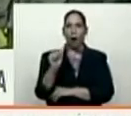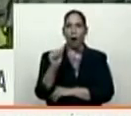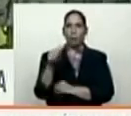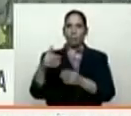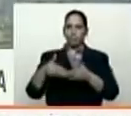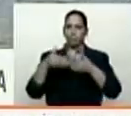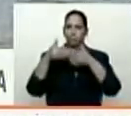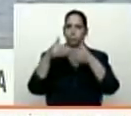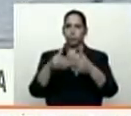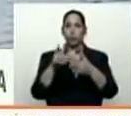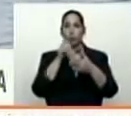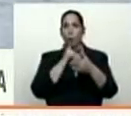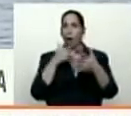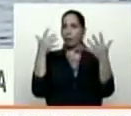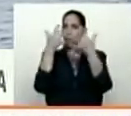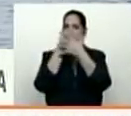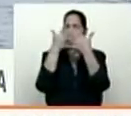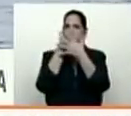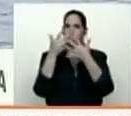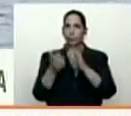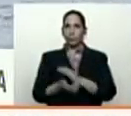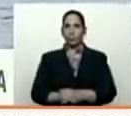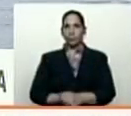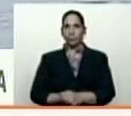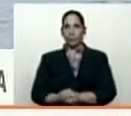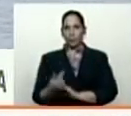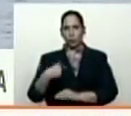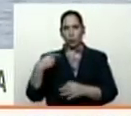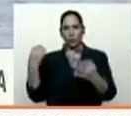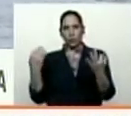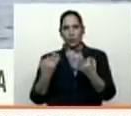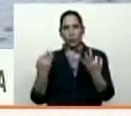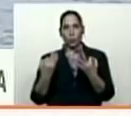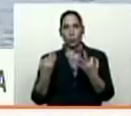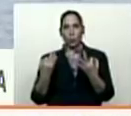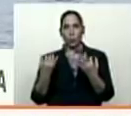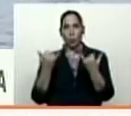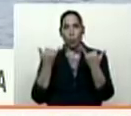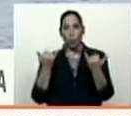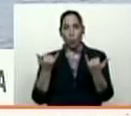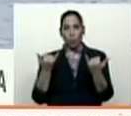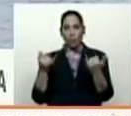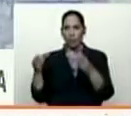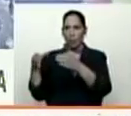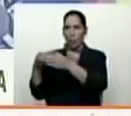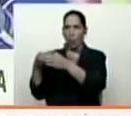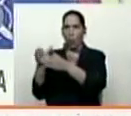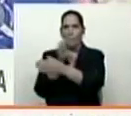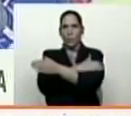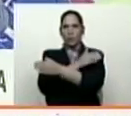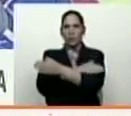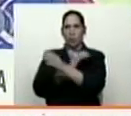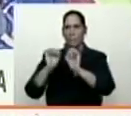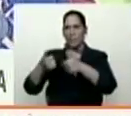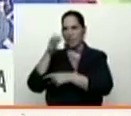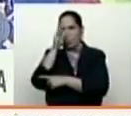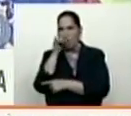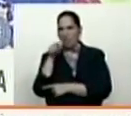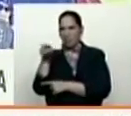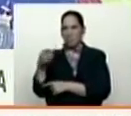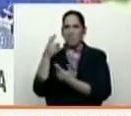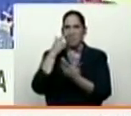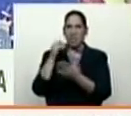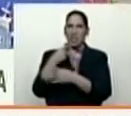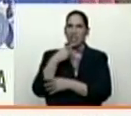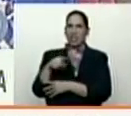No tengo en verdad ninguna duda. Yo estoy seguro que ahorita la burguesía comienza a burlarse. Ay, mira, está siente,